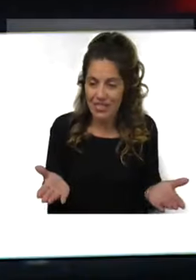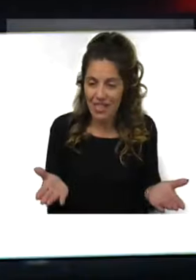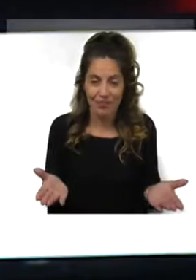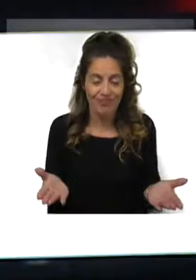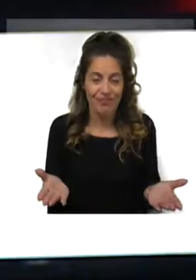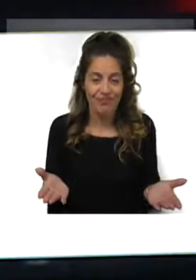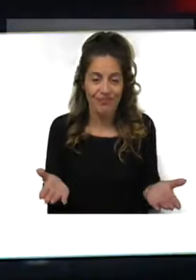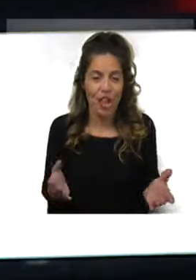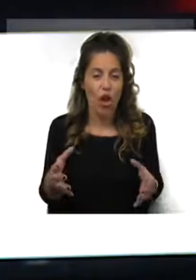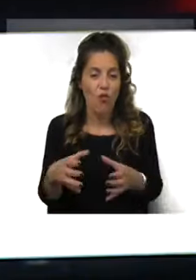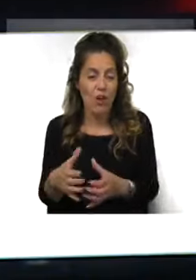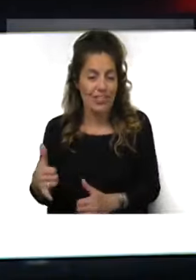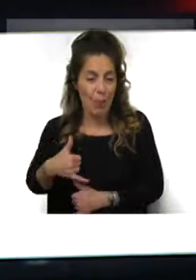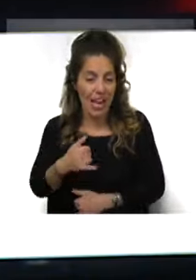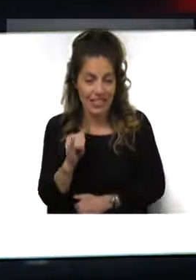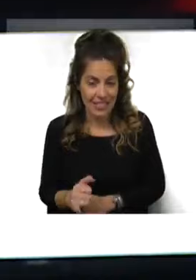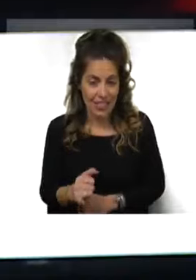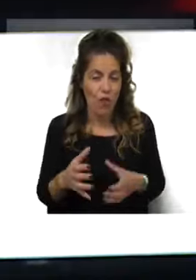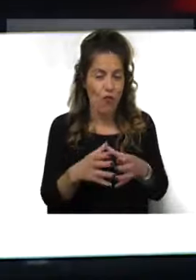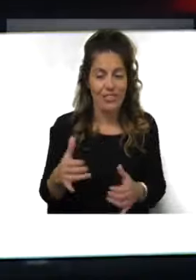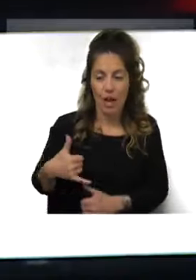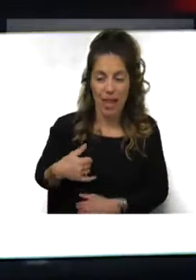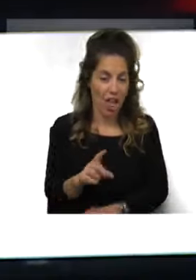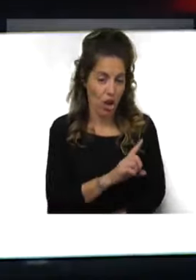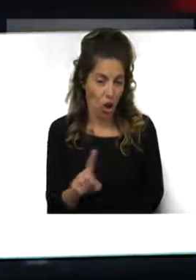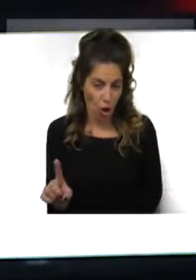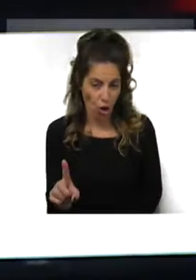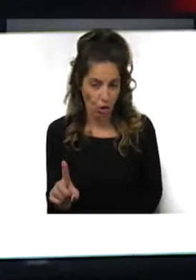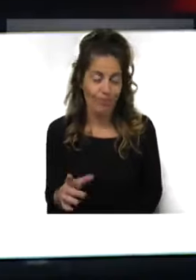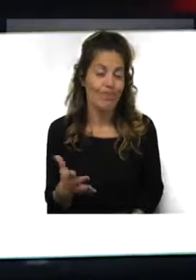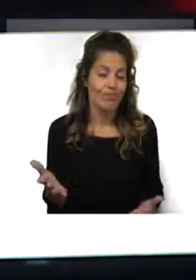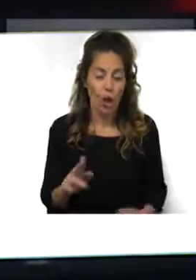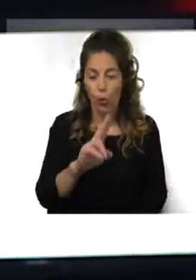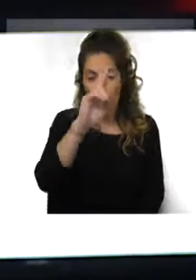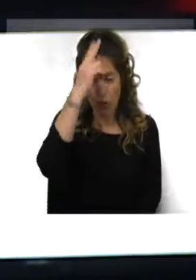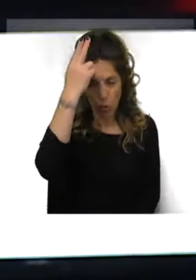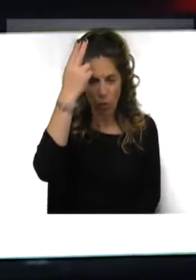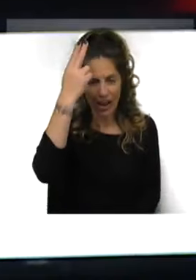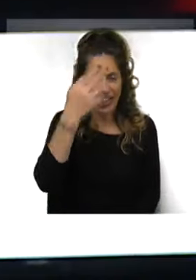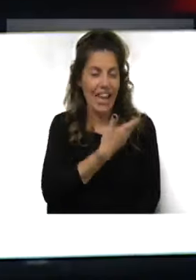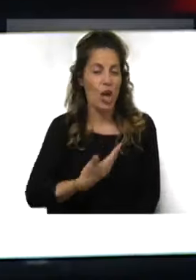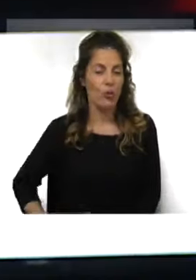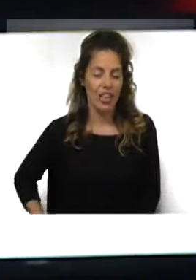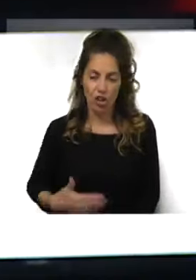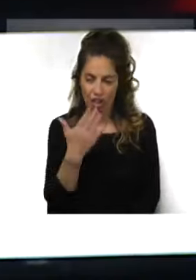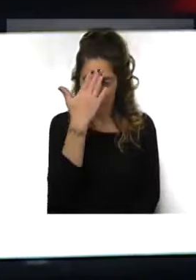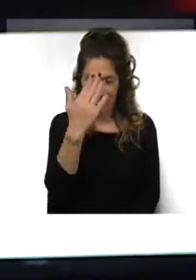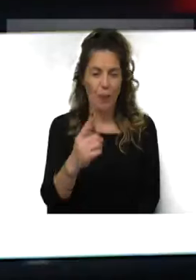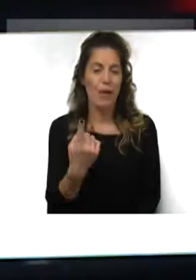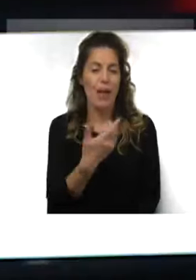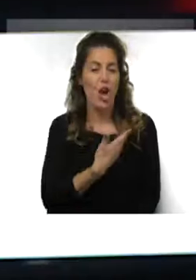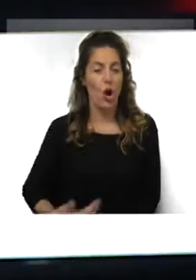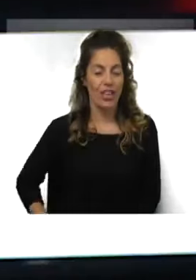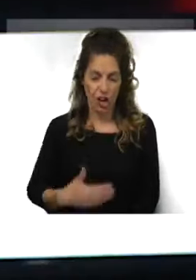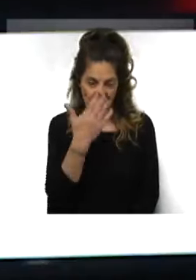eh fuerzas armadas sí fuerzas armadas no no en ese caso Uruguay el gobierno del frente en el primer gobierno del frente